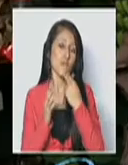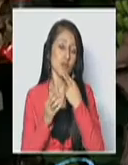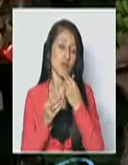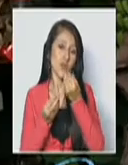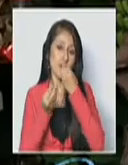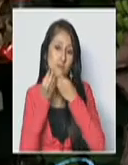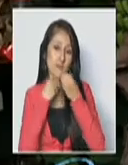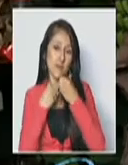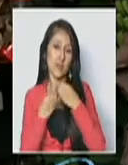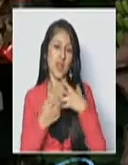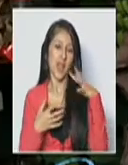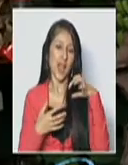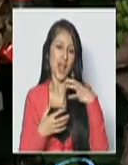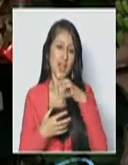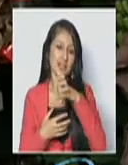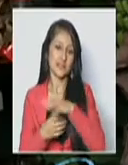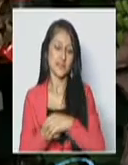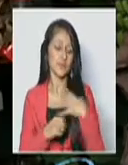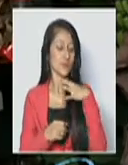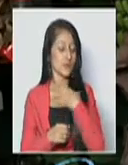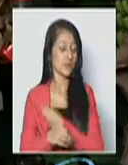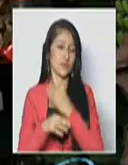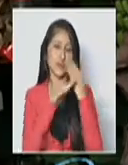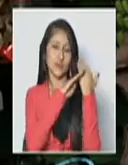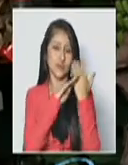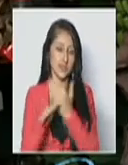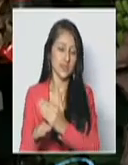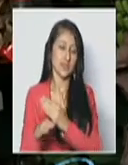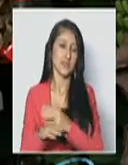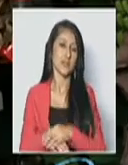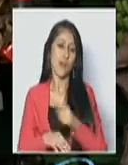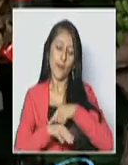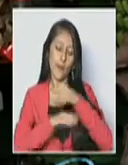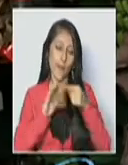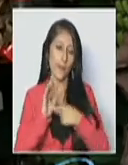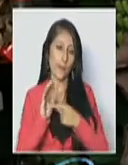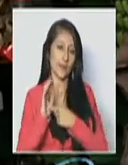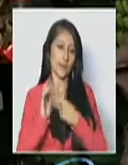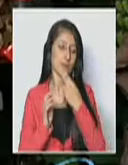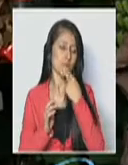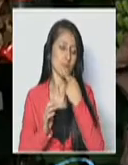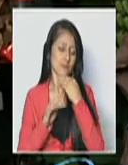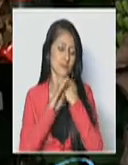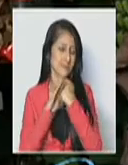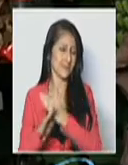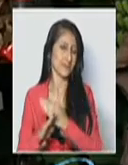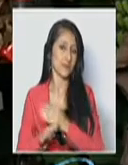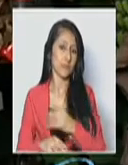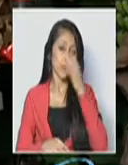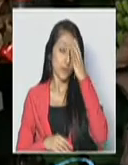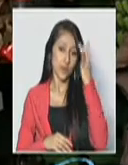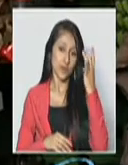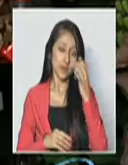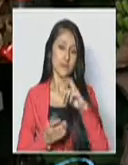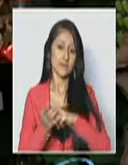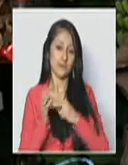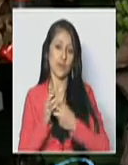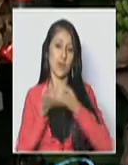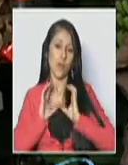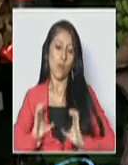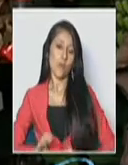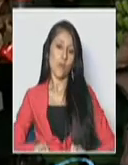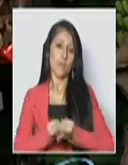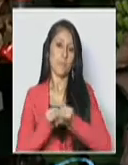es el alimento del cáncer nosotros no podemos consumir este tipo de azúcares porque no se están